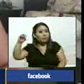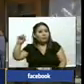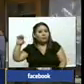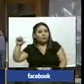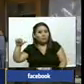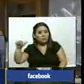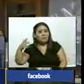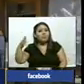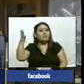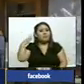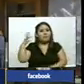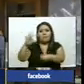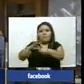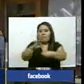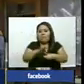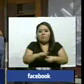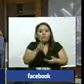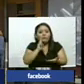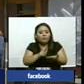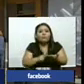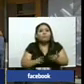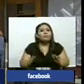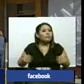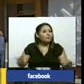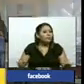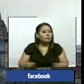los resultados de los comicios presidenciales.